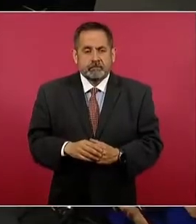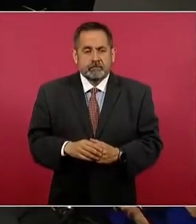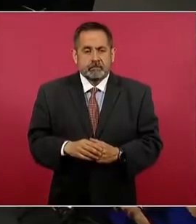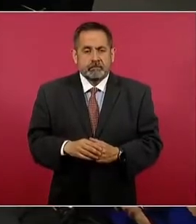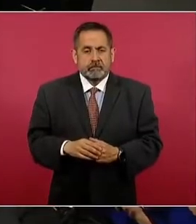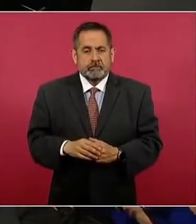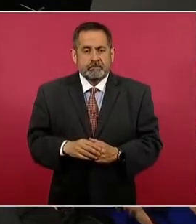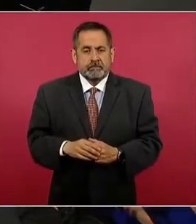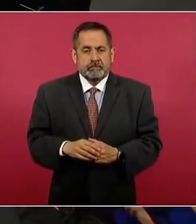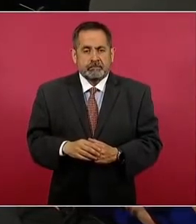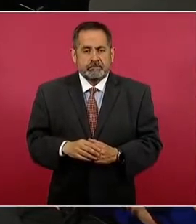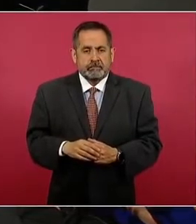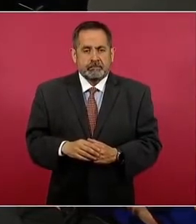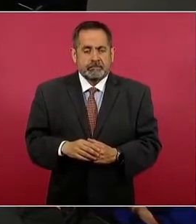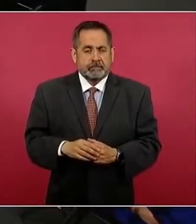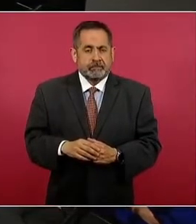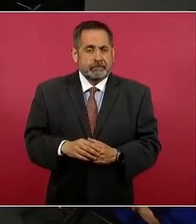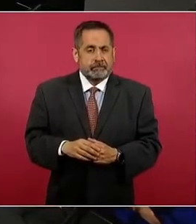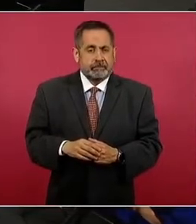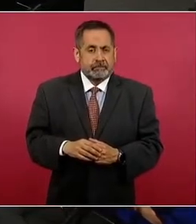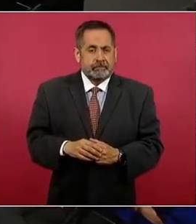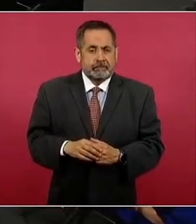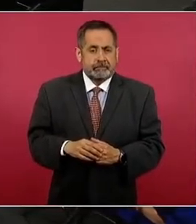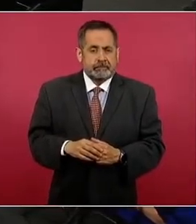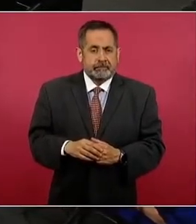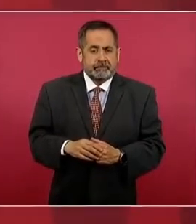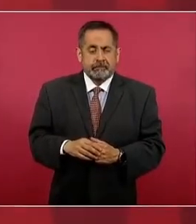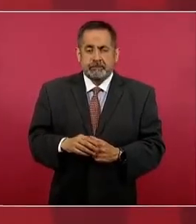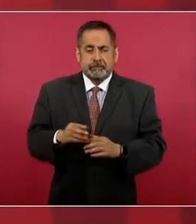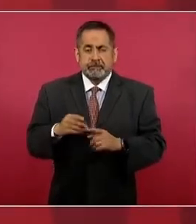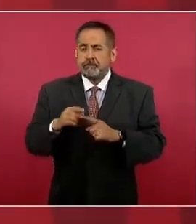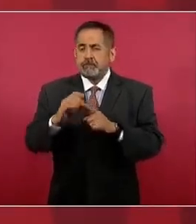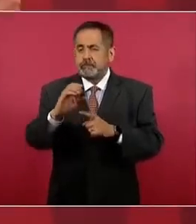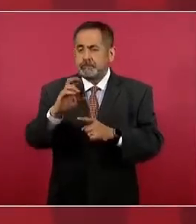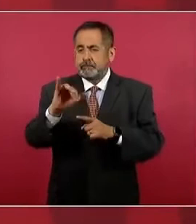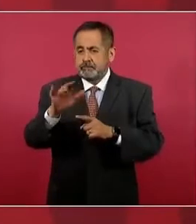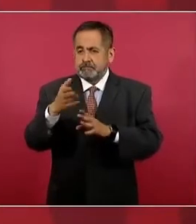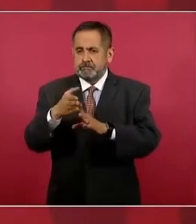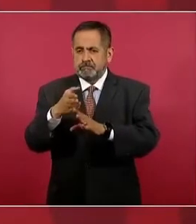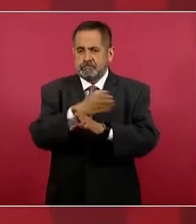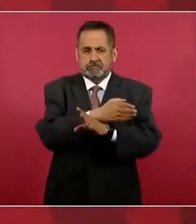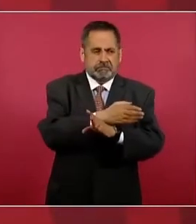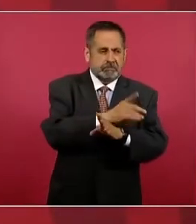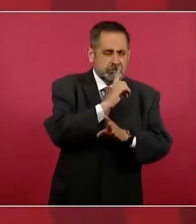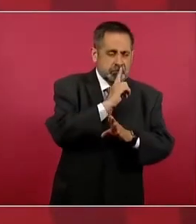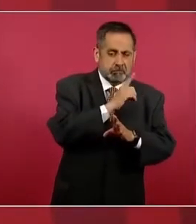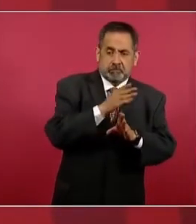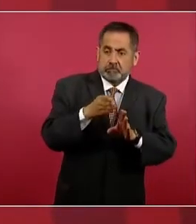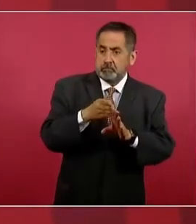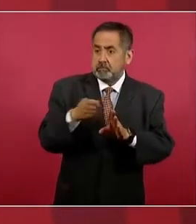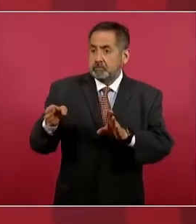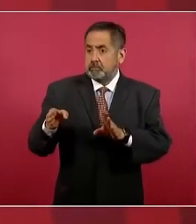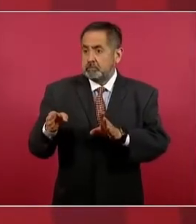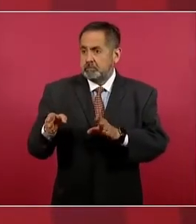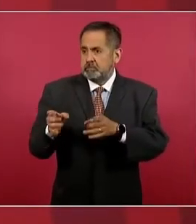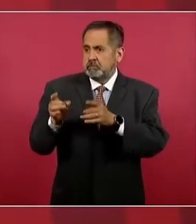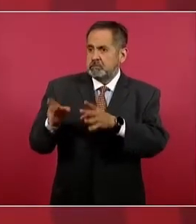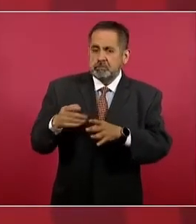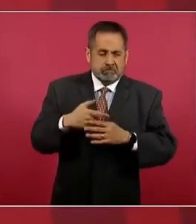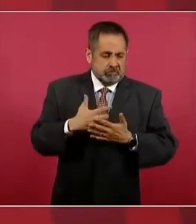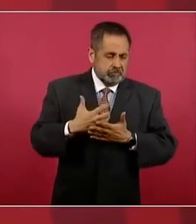antes de como estaba antes de la crisis. Eso pasó mucho en México con el